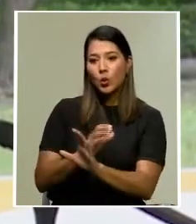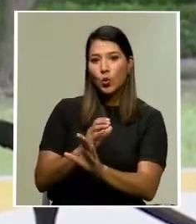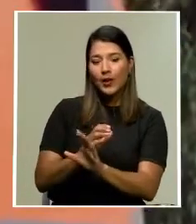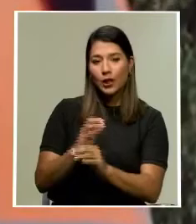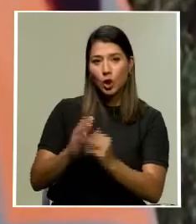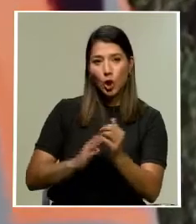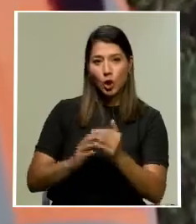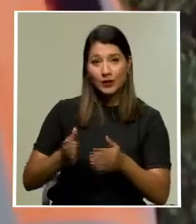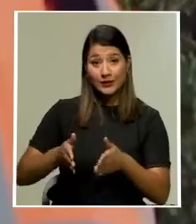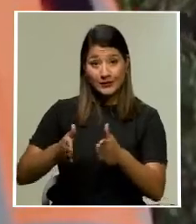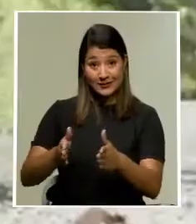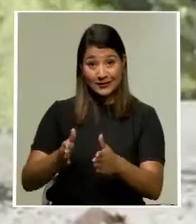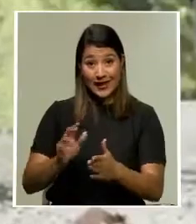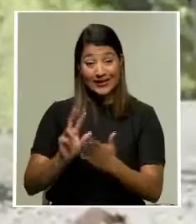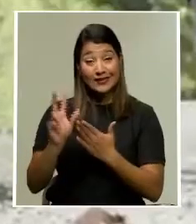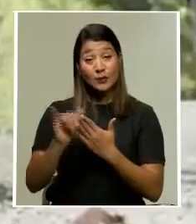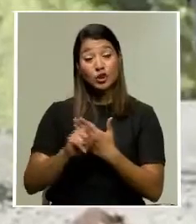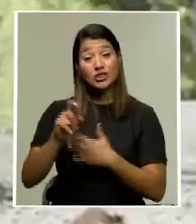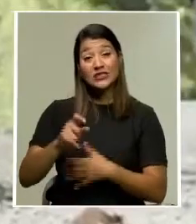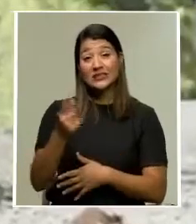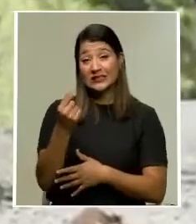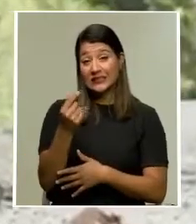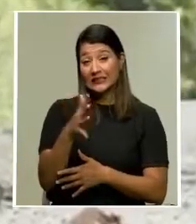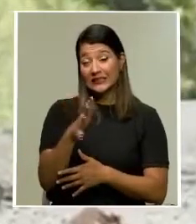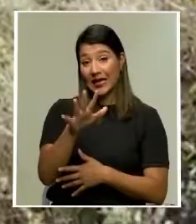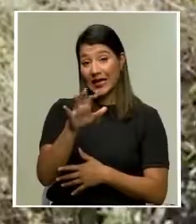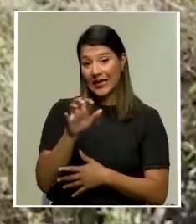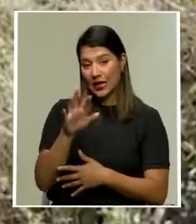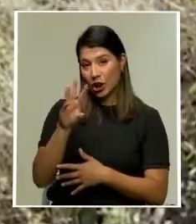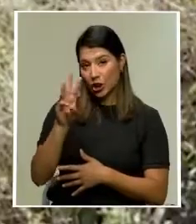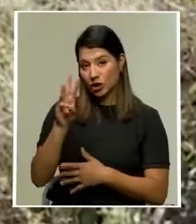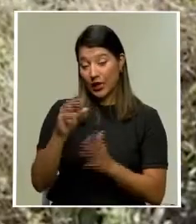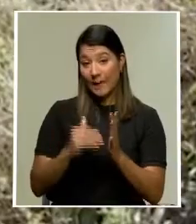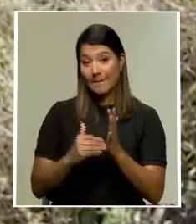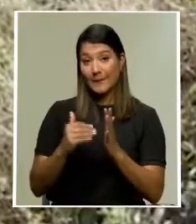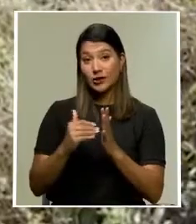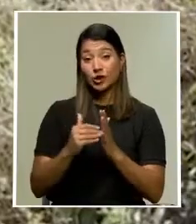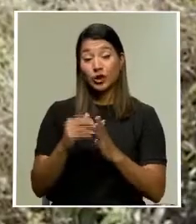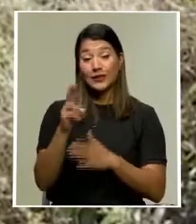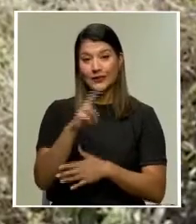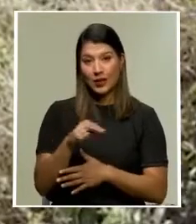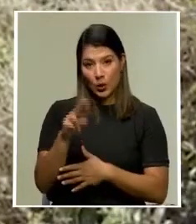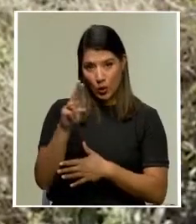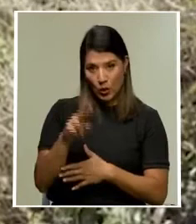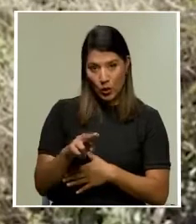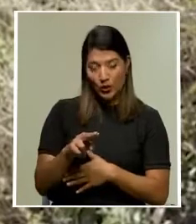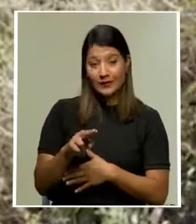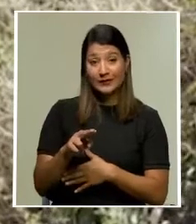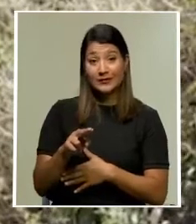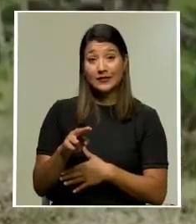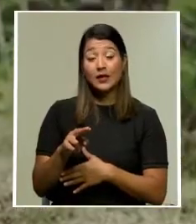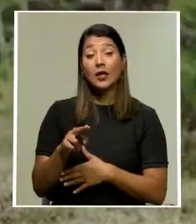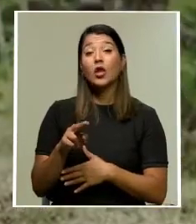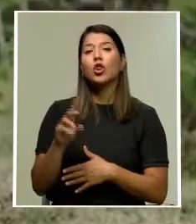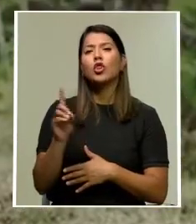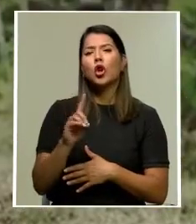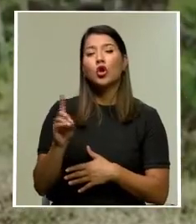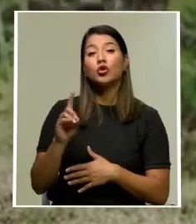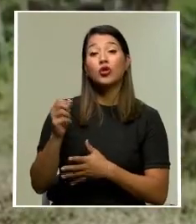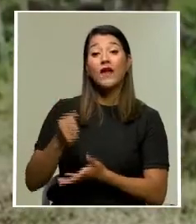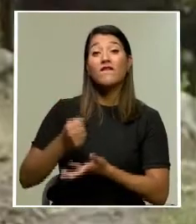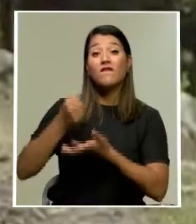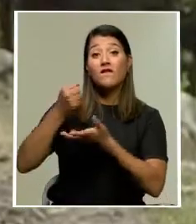tránsito. La inversión de este proyecto asciende a los 506 millones de colones, aportados con fondo del